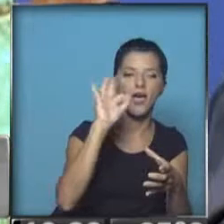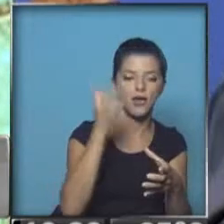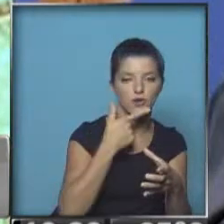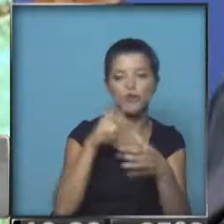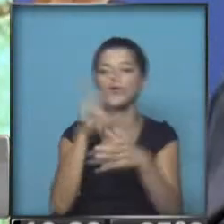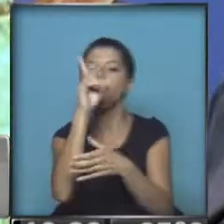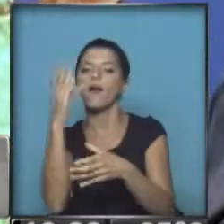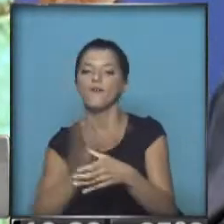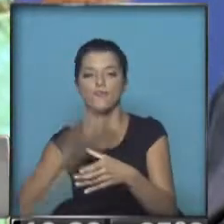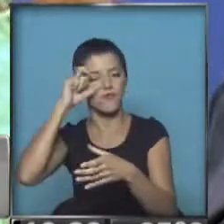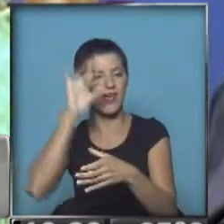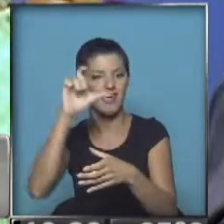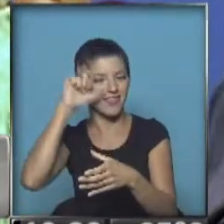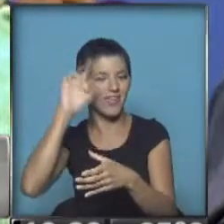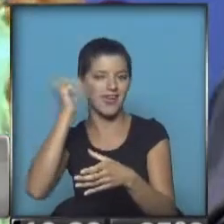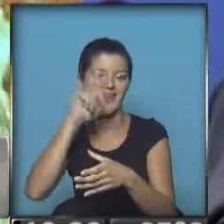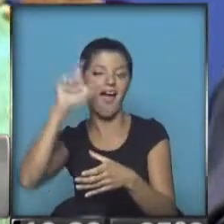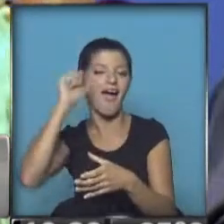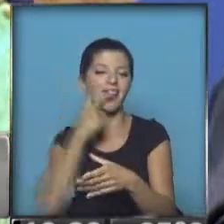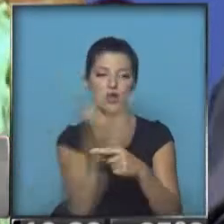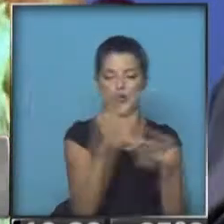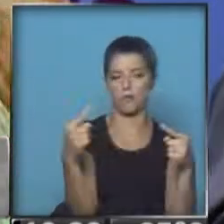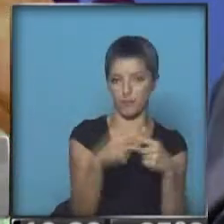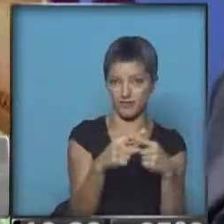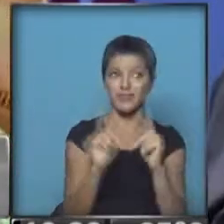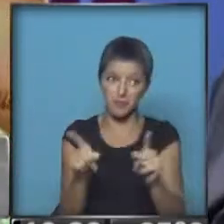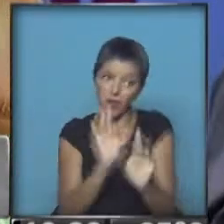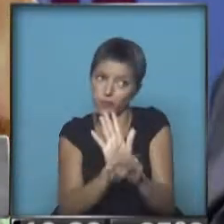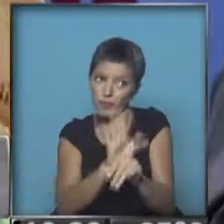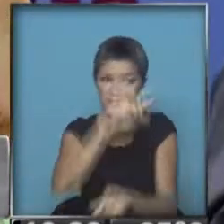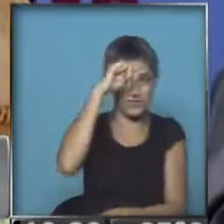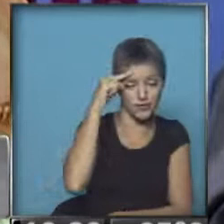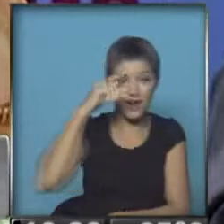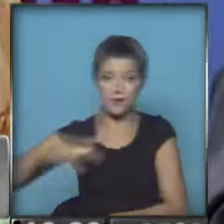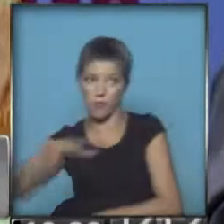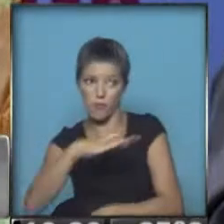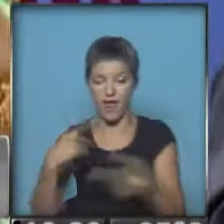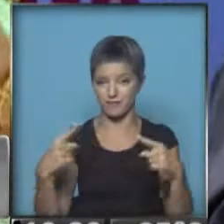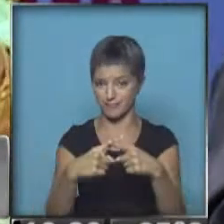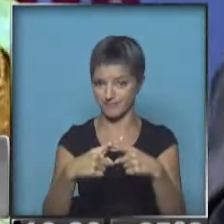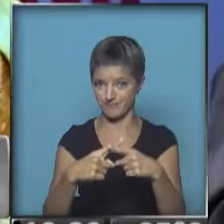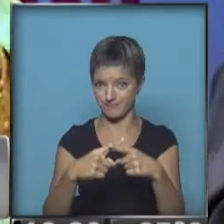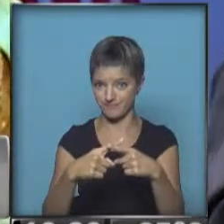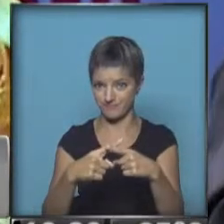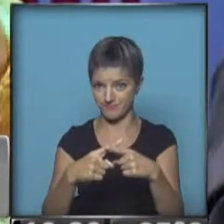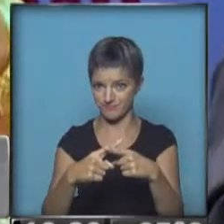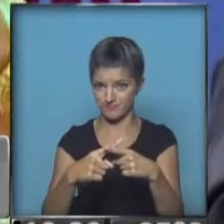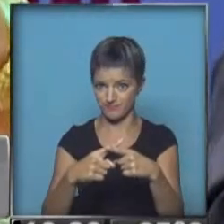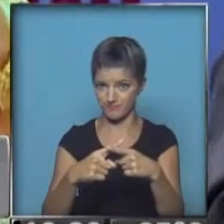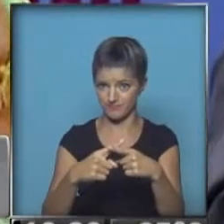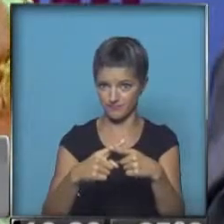era el enfrentamiento entre lo nacional y popular y lo centralista y con visión